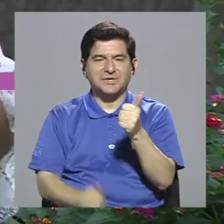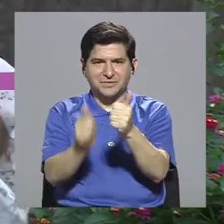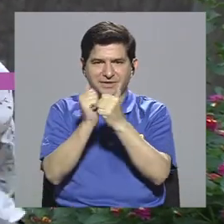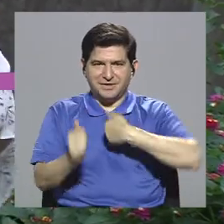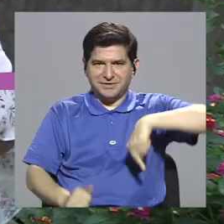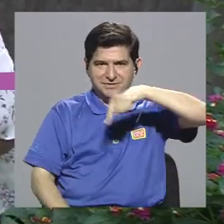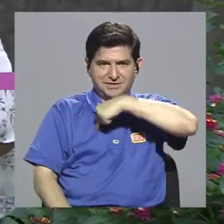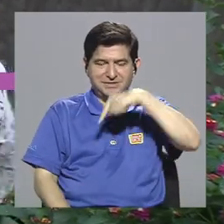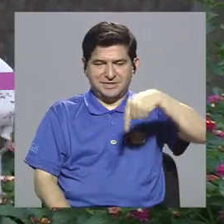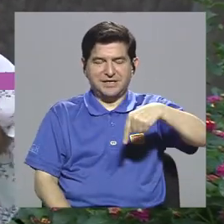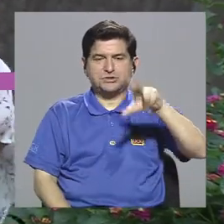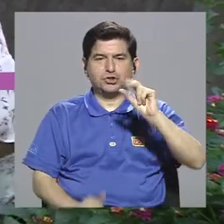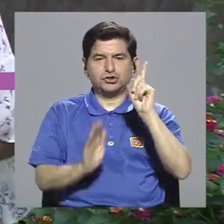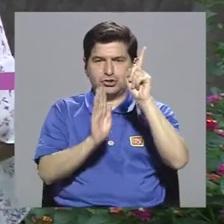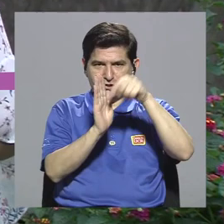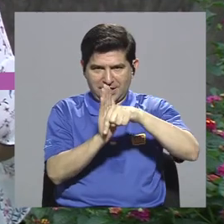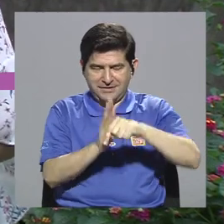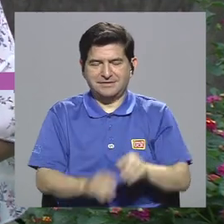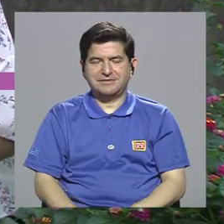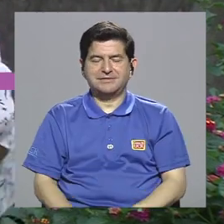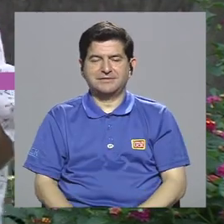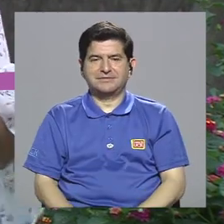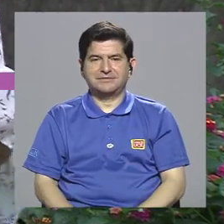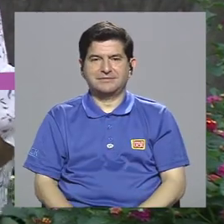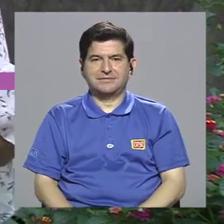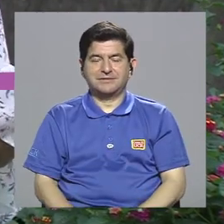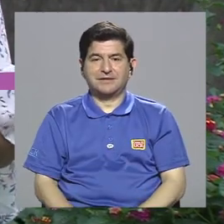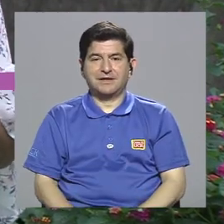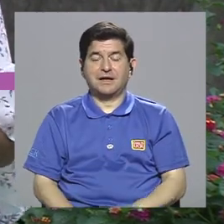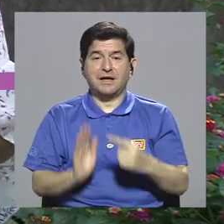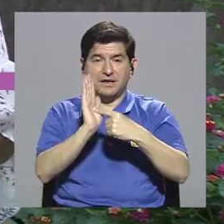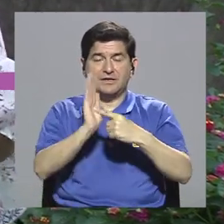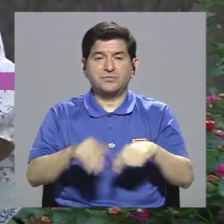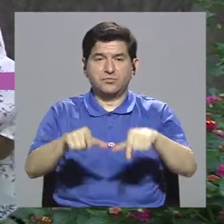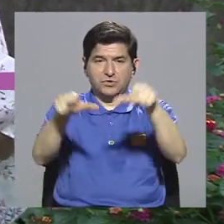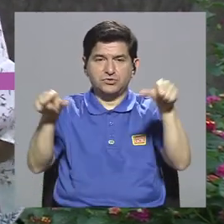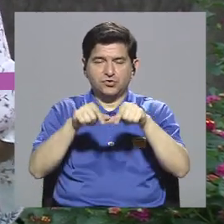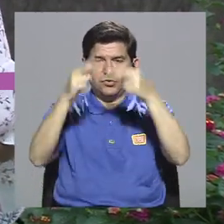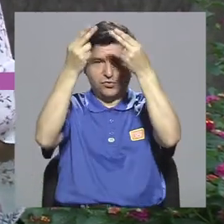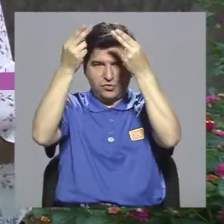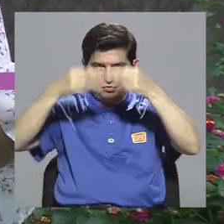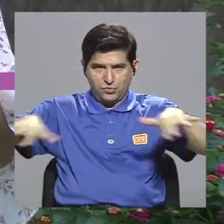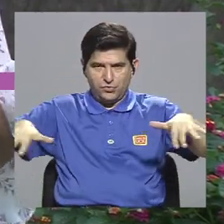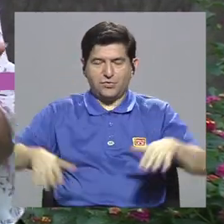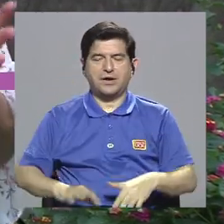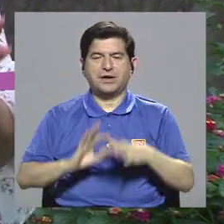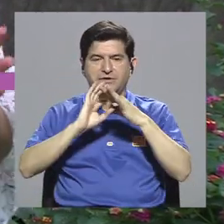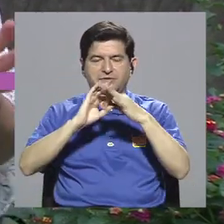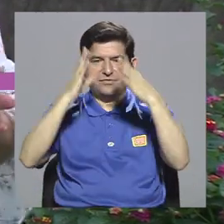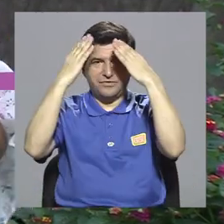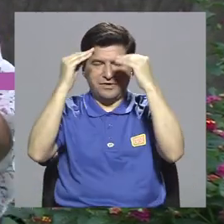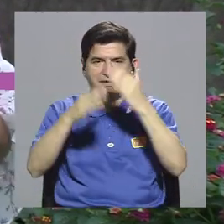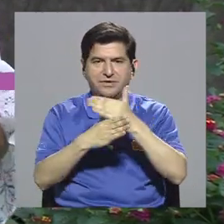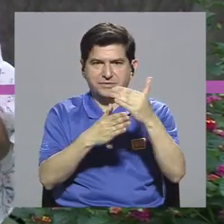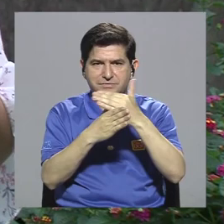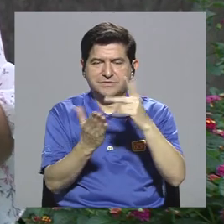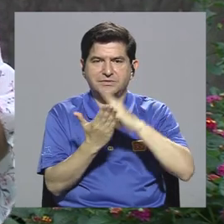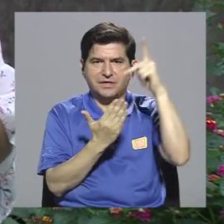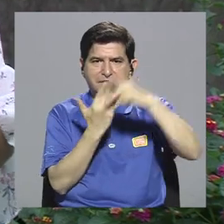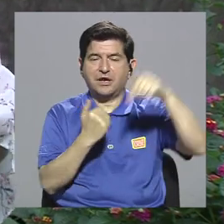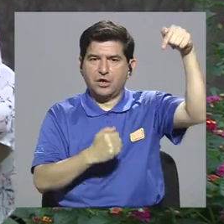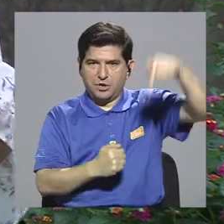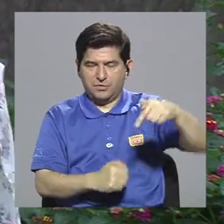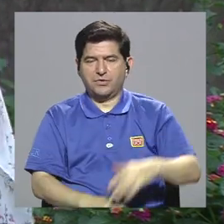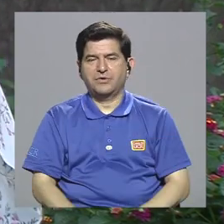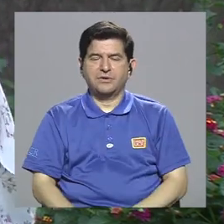Gracias por haber estado con nosotros durante esta media hora. Les dejo la dirección de la página web relacionada con esta información que compartimos en